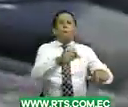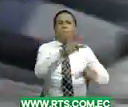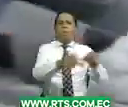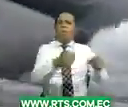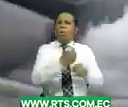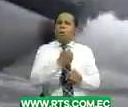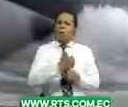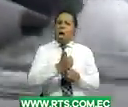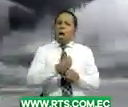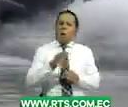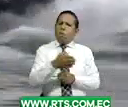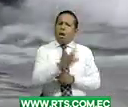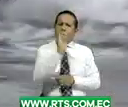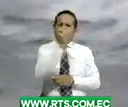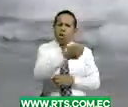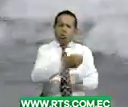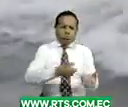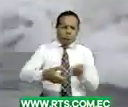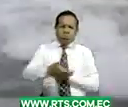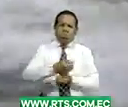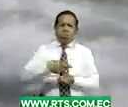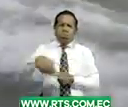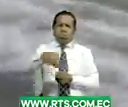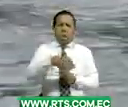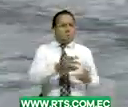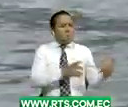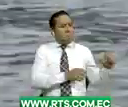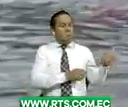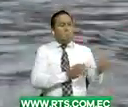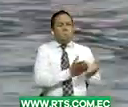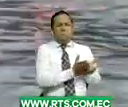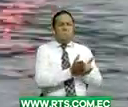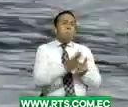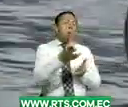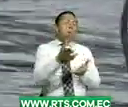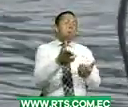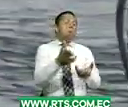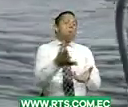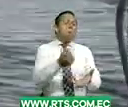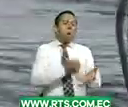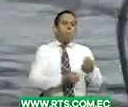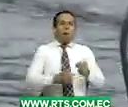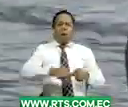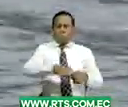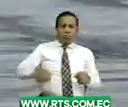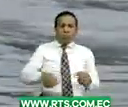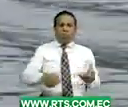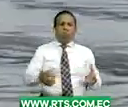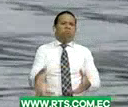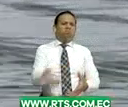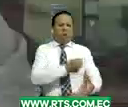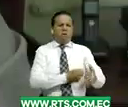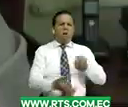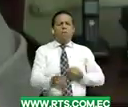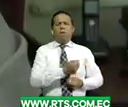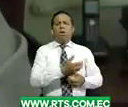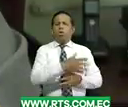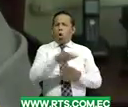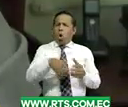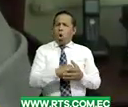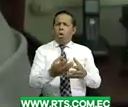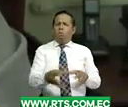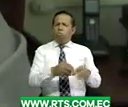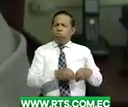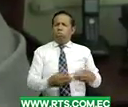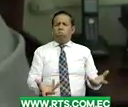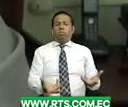la Capitanía intensificó más los controles, recuperando embarcaciones y motores reportados como robados. Y se retuvo